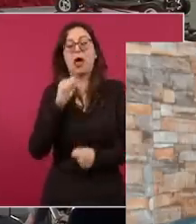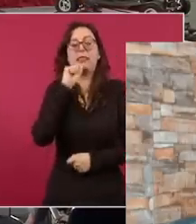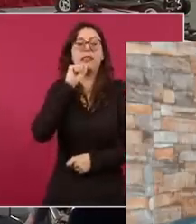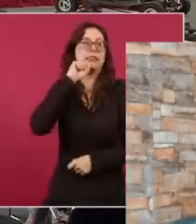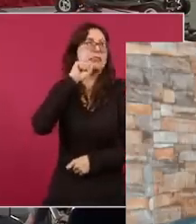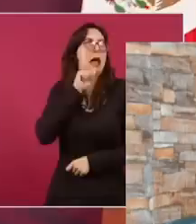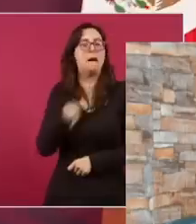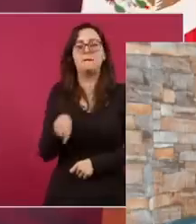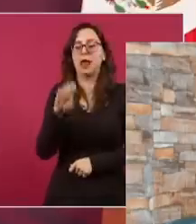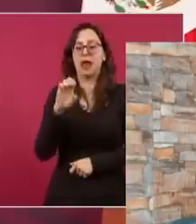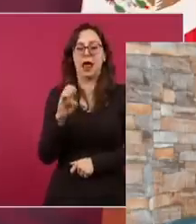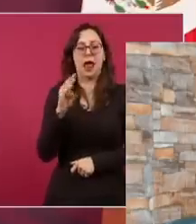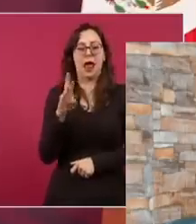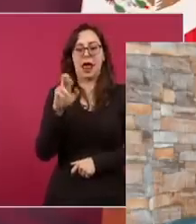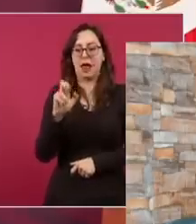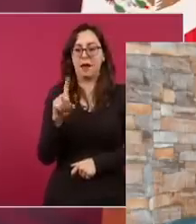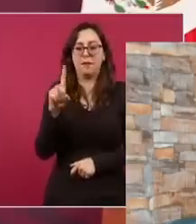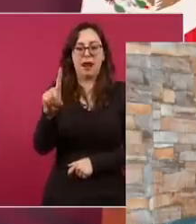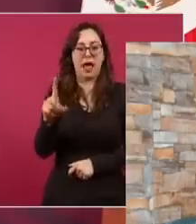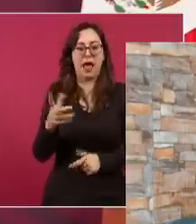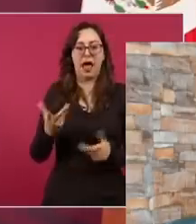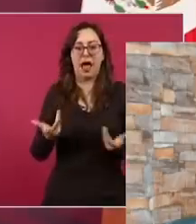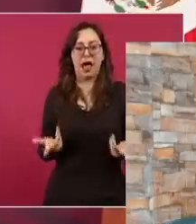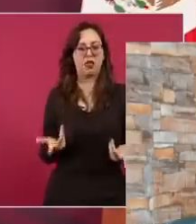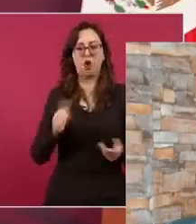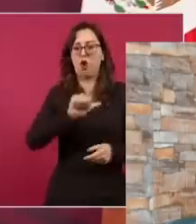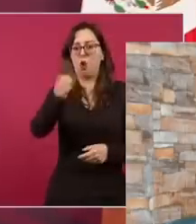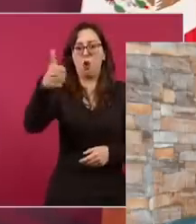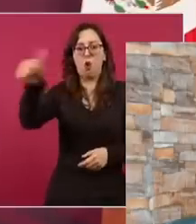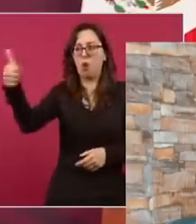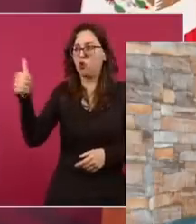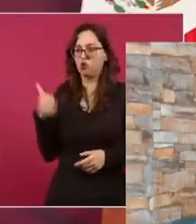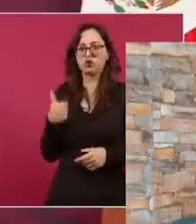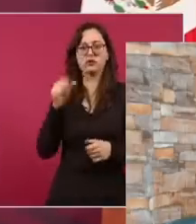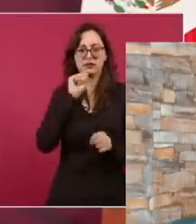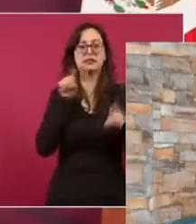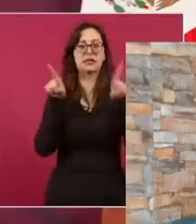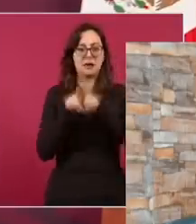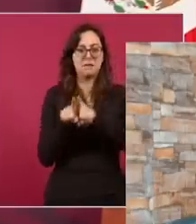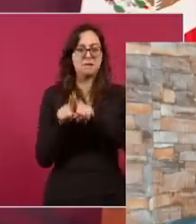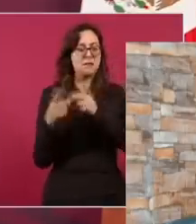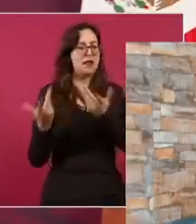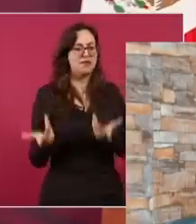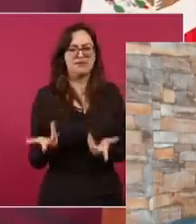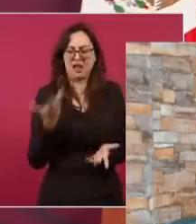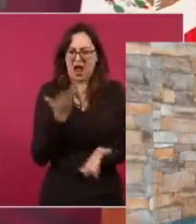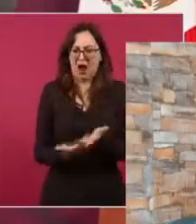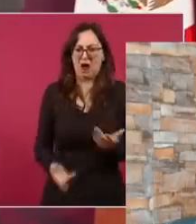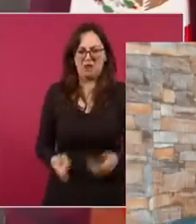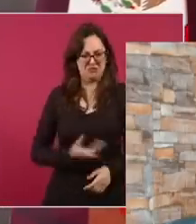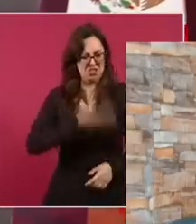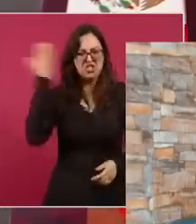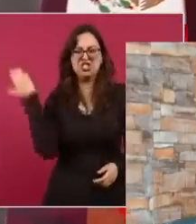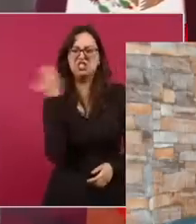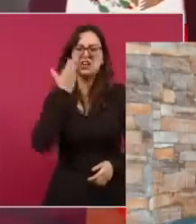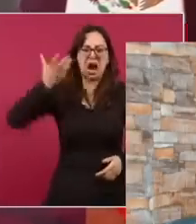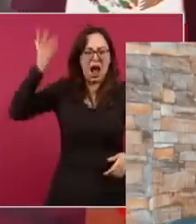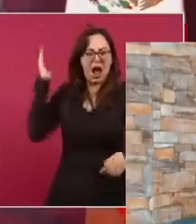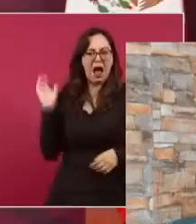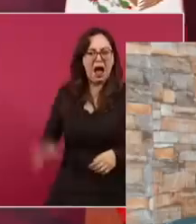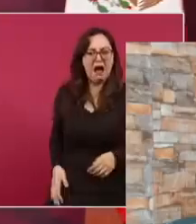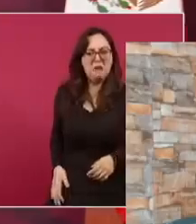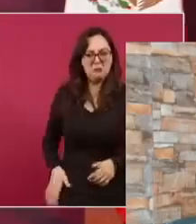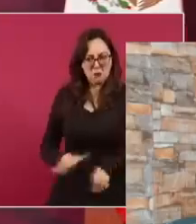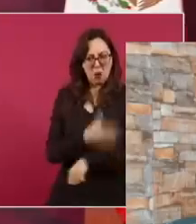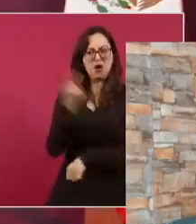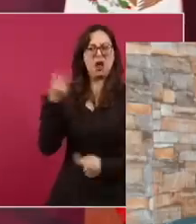o a quien quieras. ¿Y por qué chingados nos exhibe así? A ver. ¿Nos exhibe? No, se